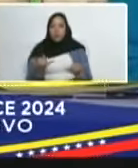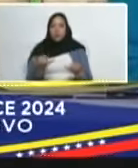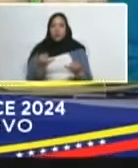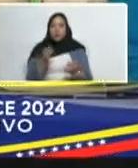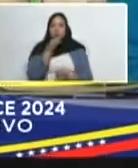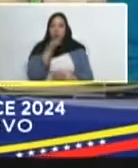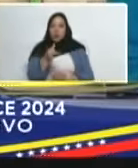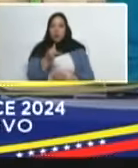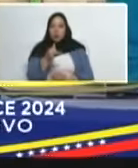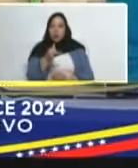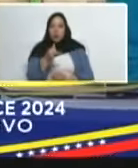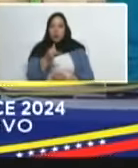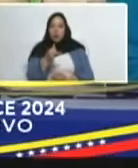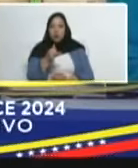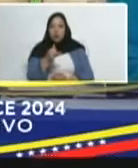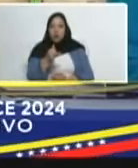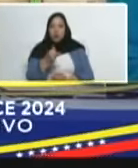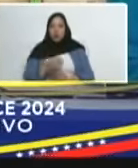de